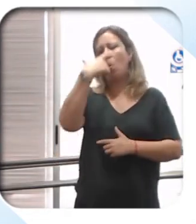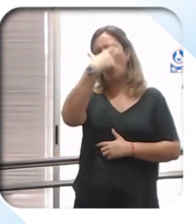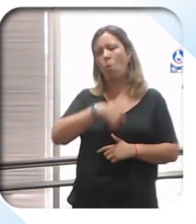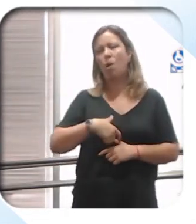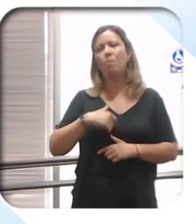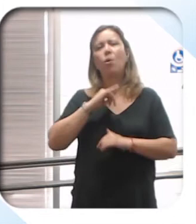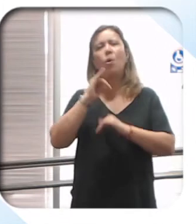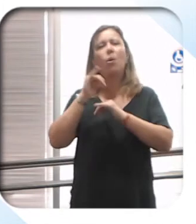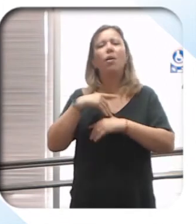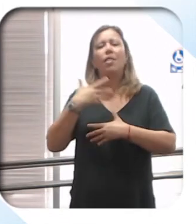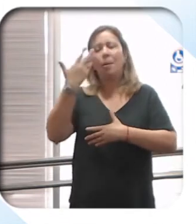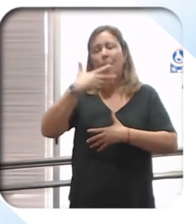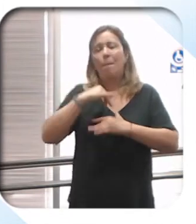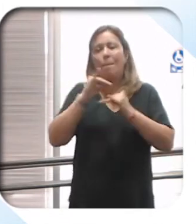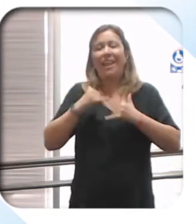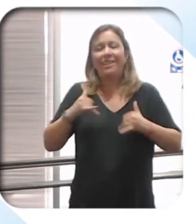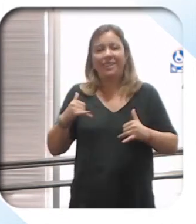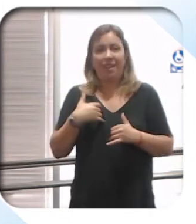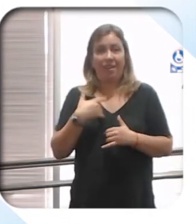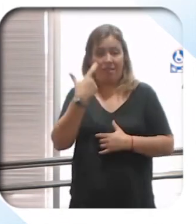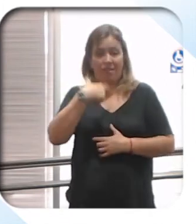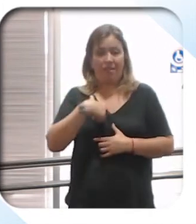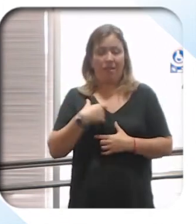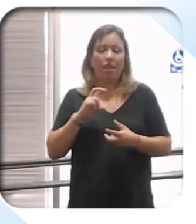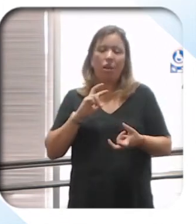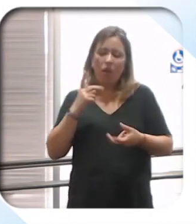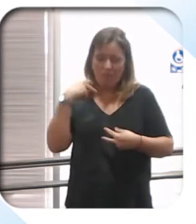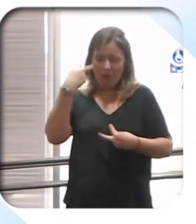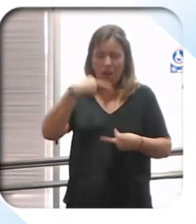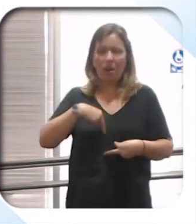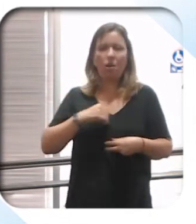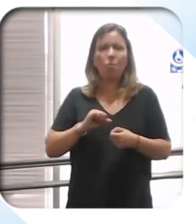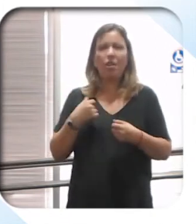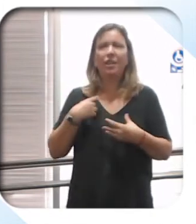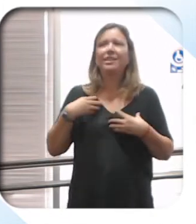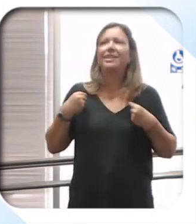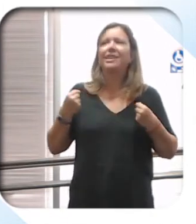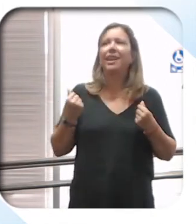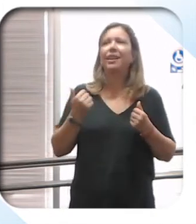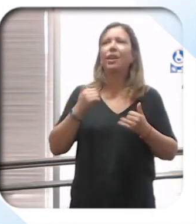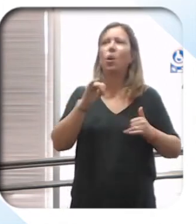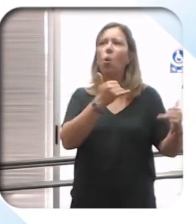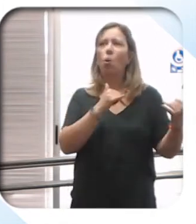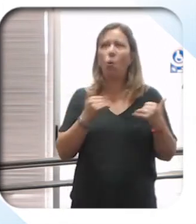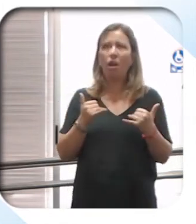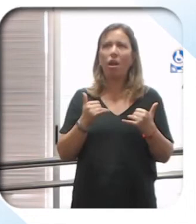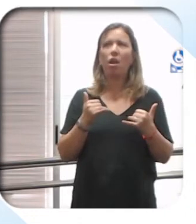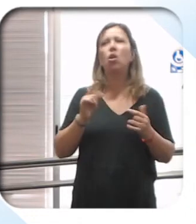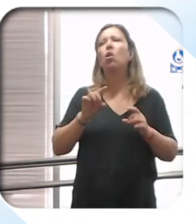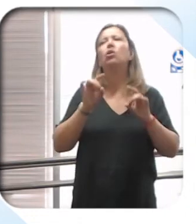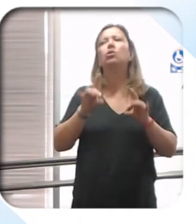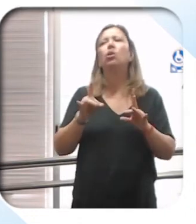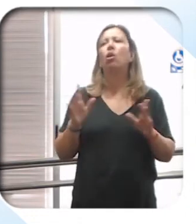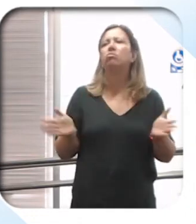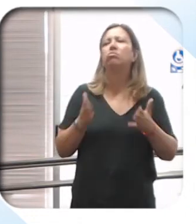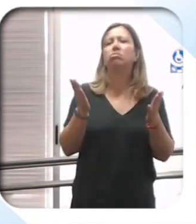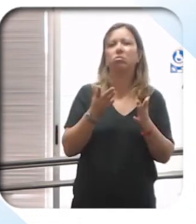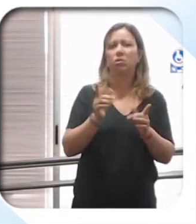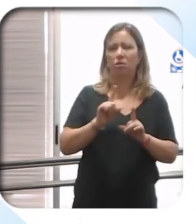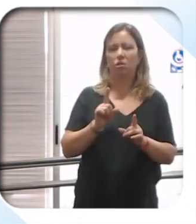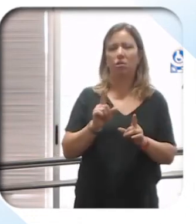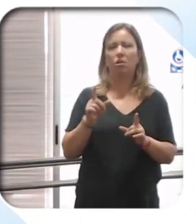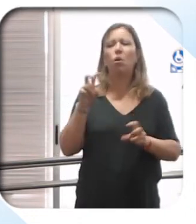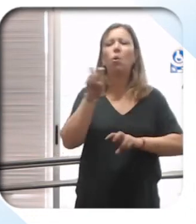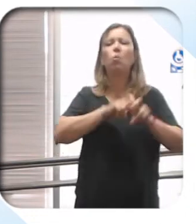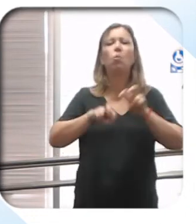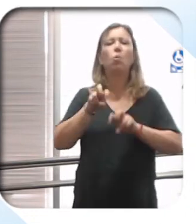para el placer, que es el descubrir el cuerpo de una manera multisensorial, lúdica, y no es una estimulación, sino